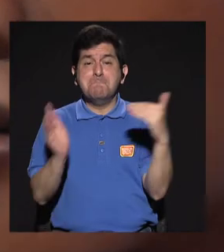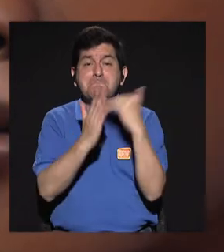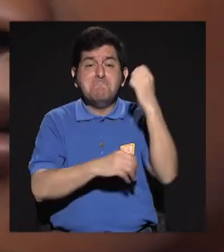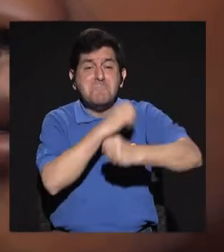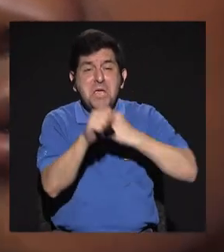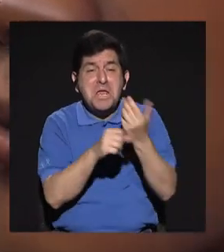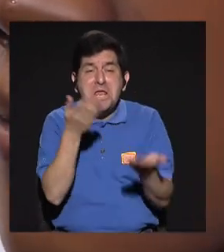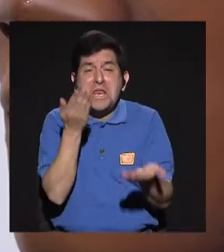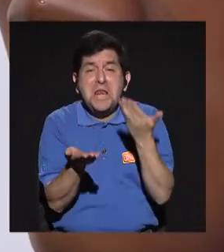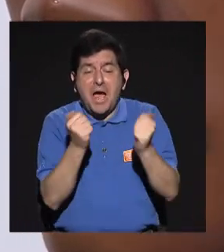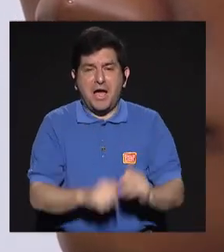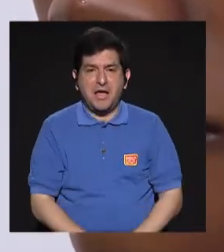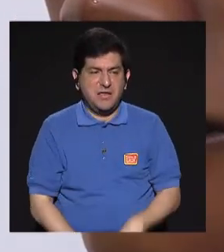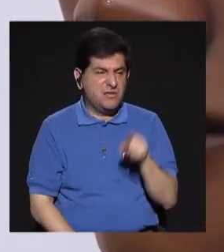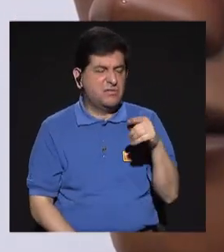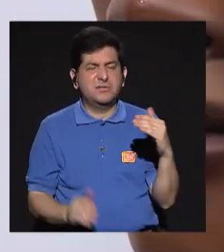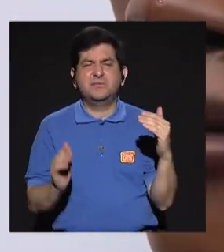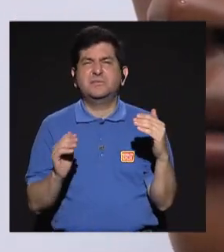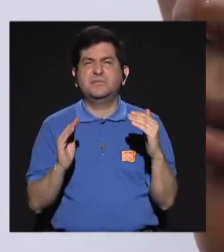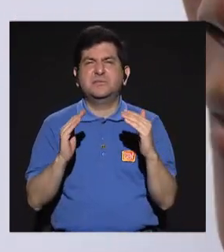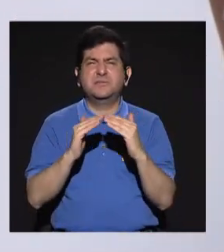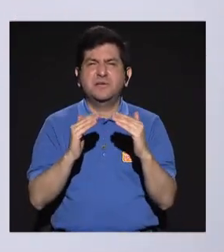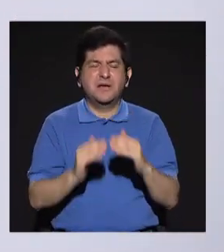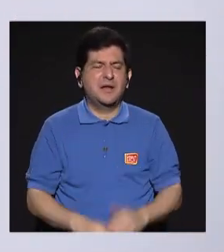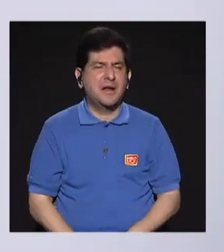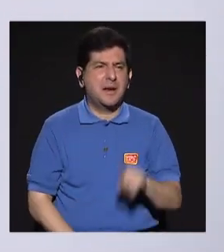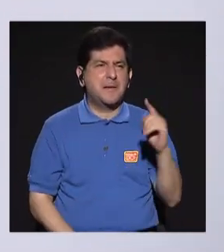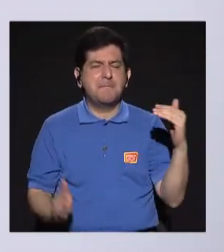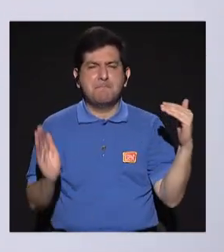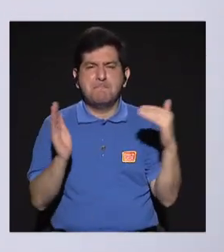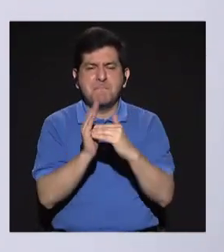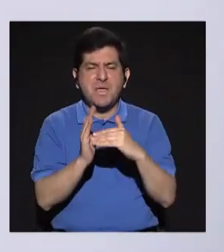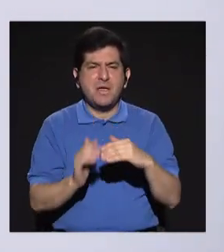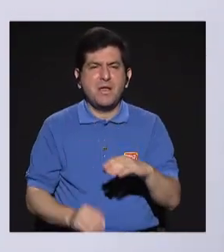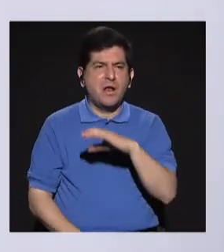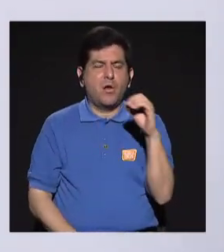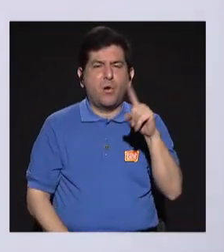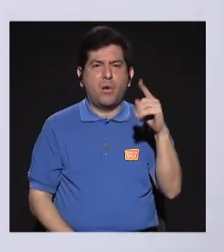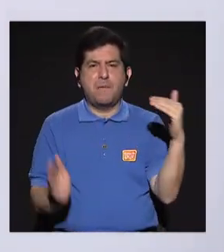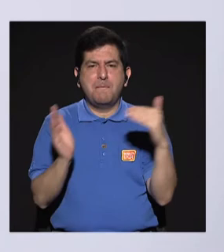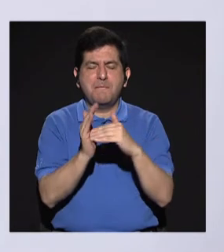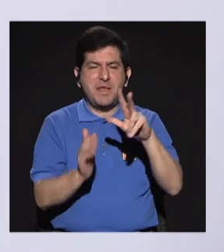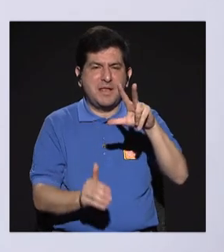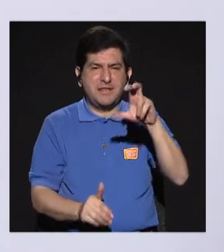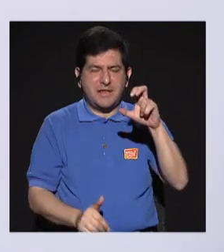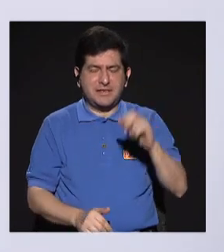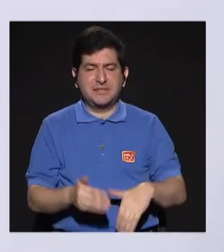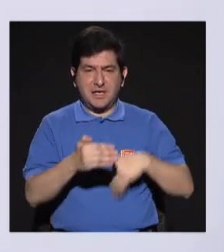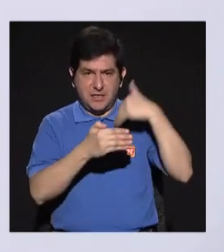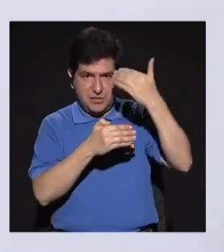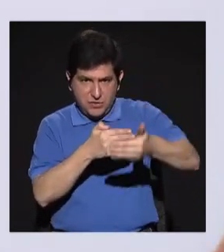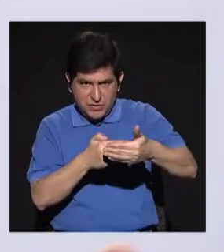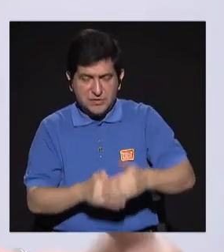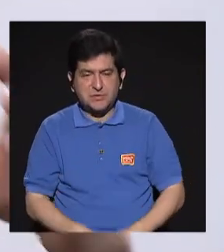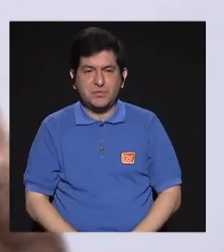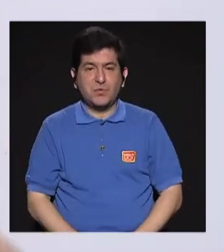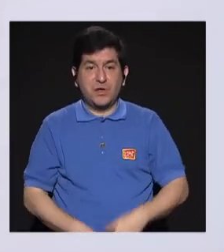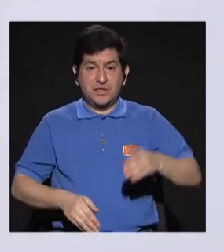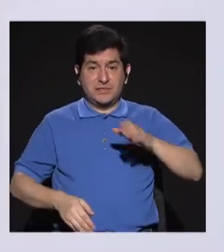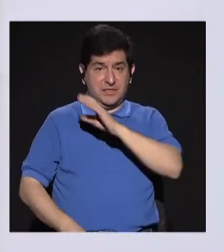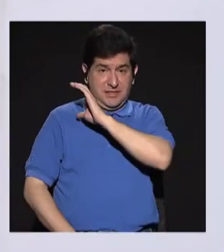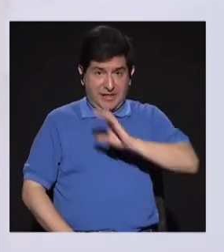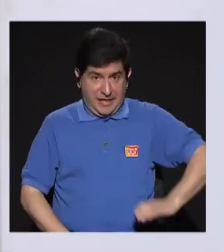años probablemente este individuo vivió entre el 1000 y el 1300 después de cristo puedes tener entre 700 y 1000 años